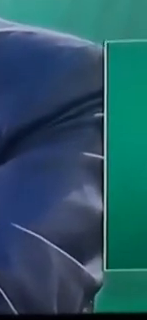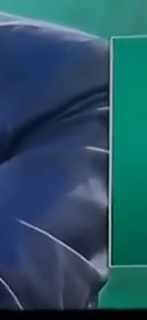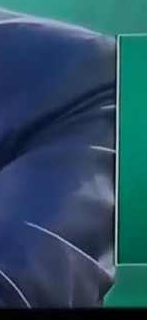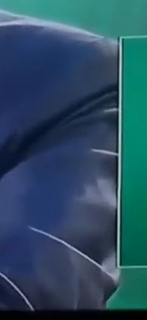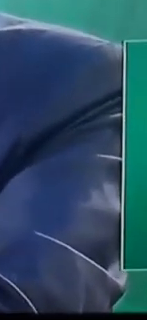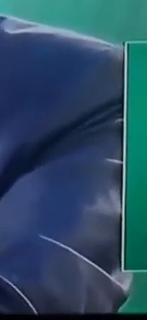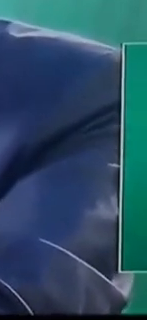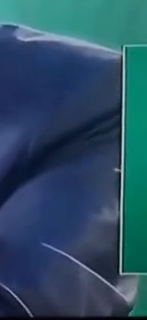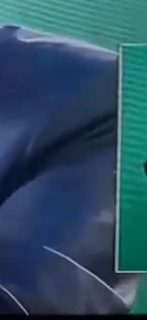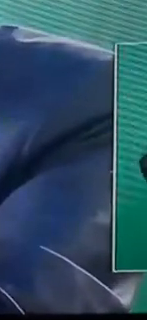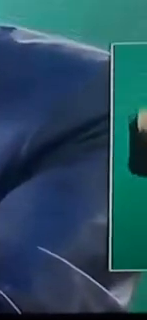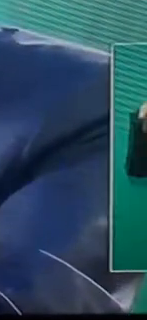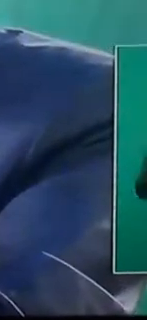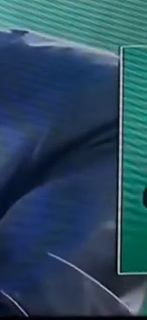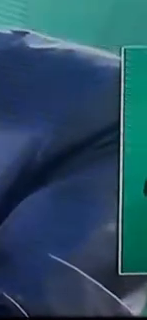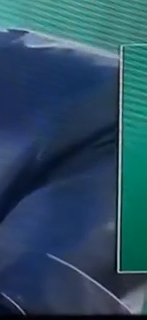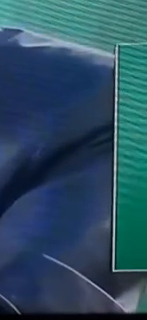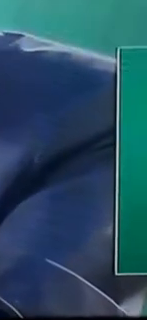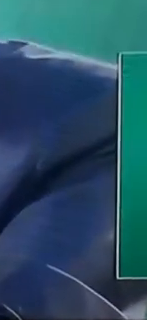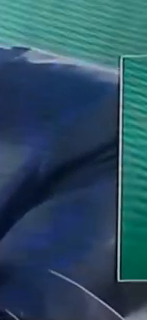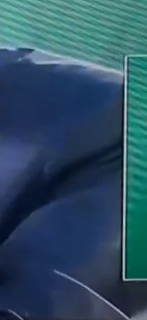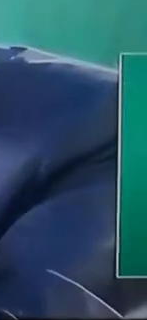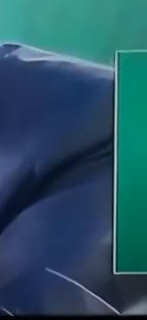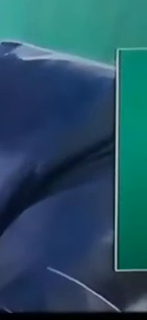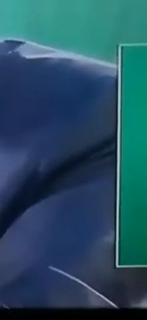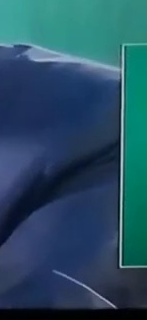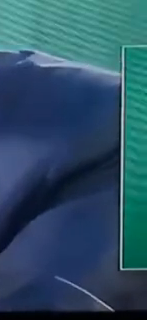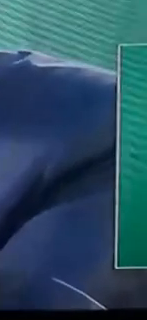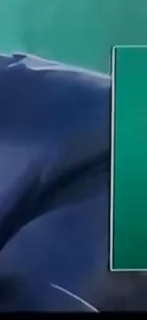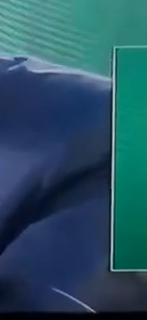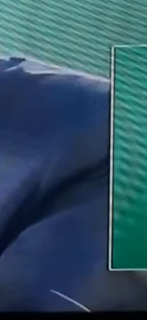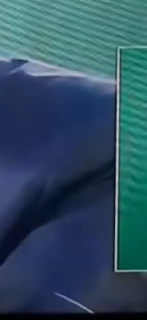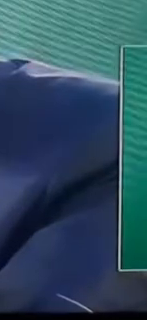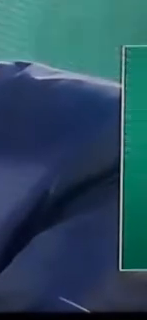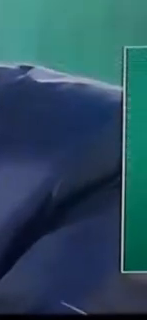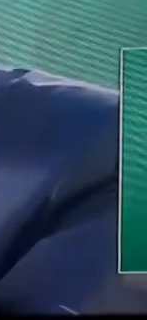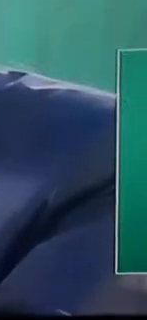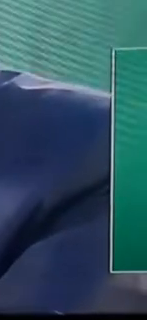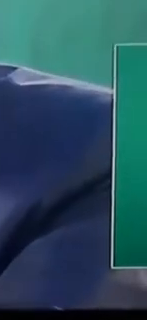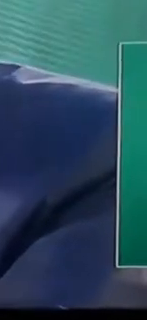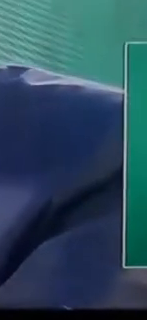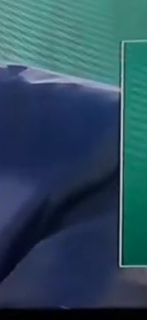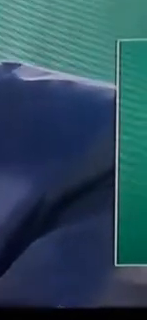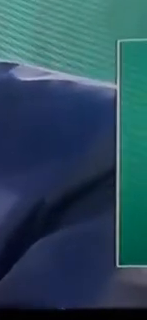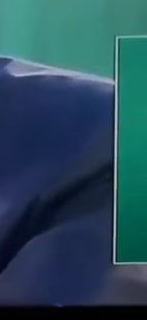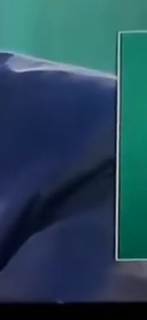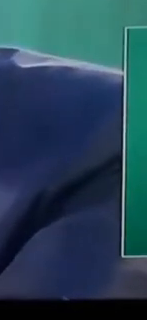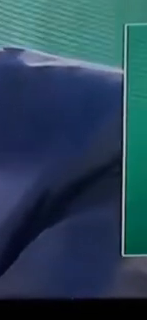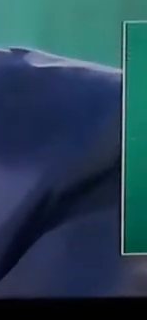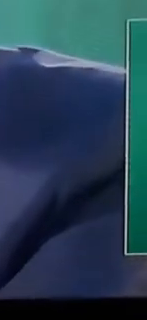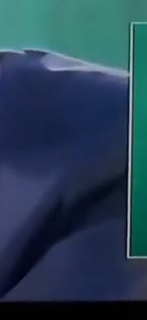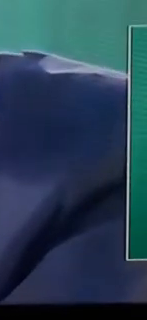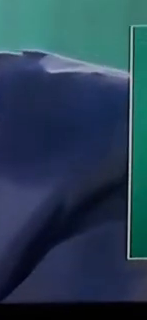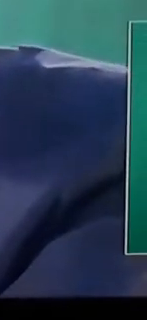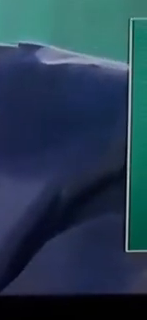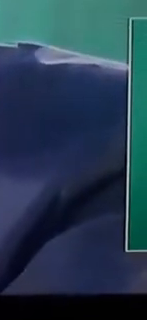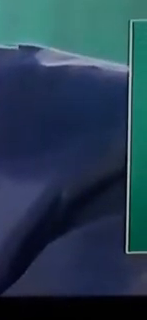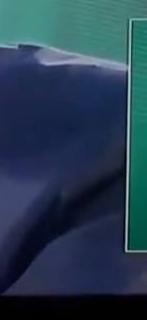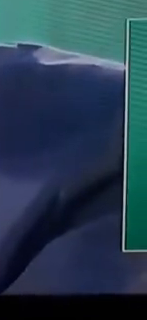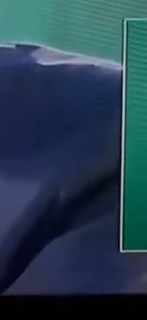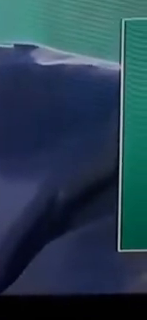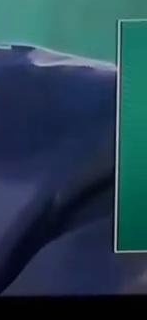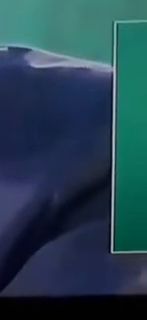las particulares, a las empresas particulares nacionales y sobre todo extranjeras.